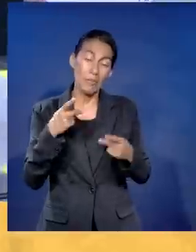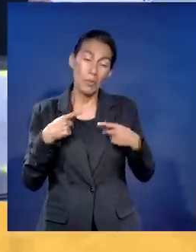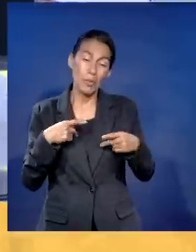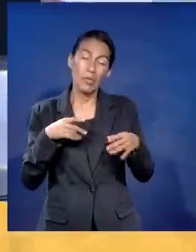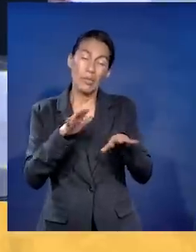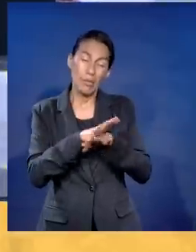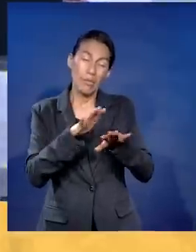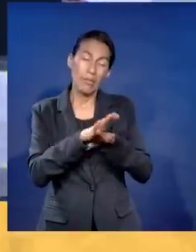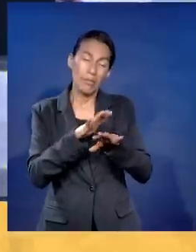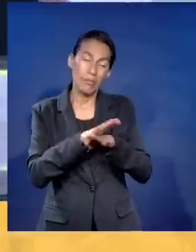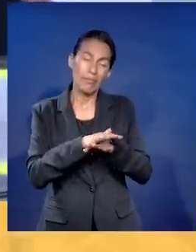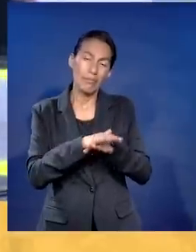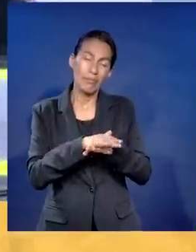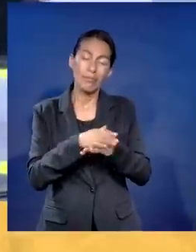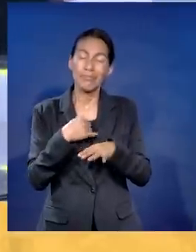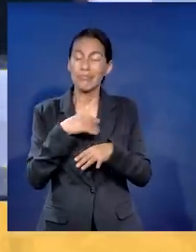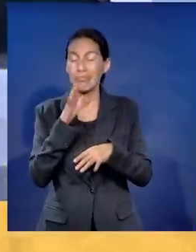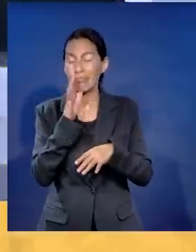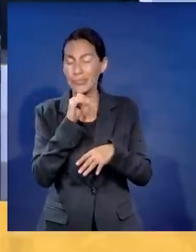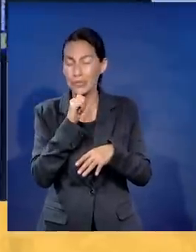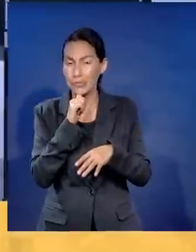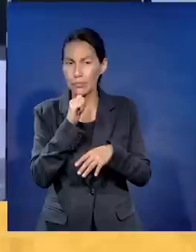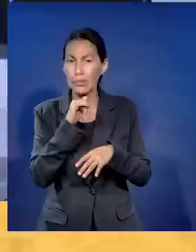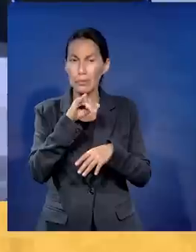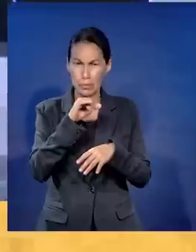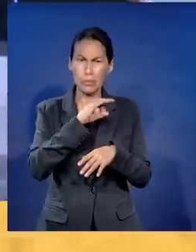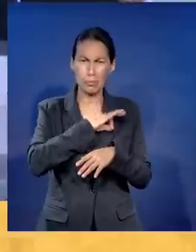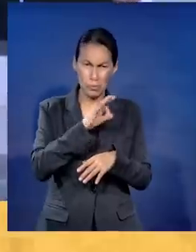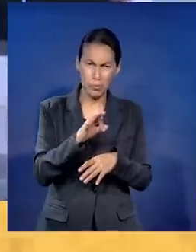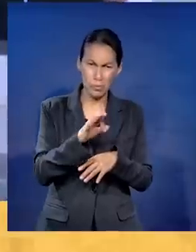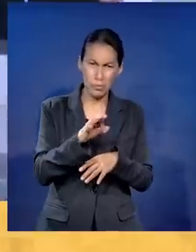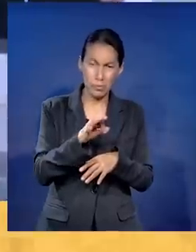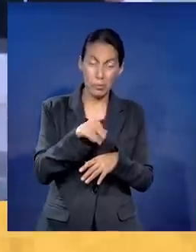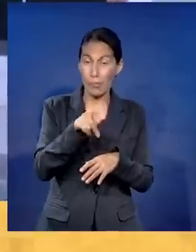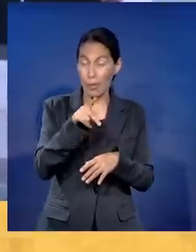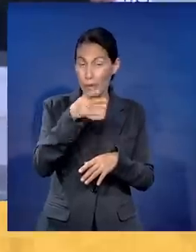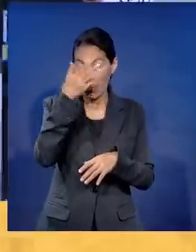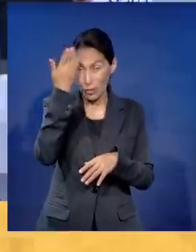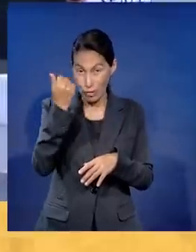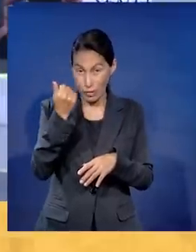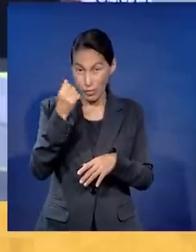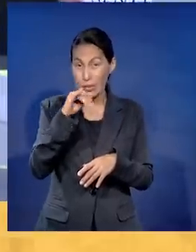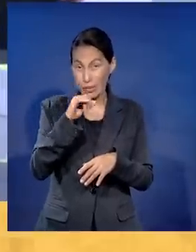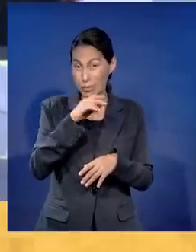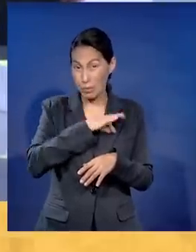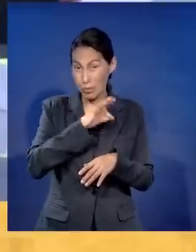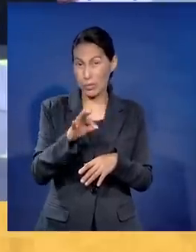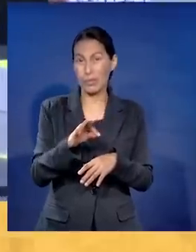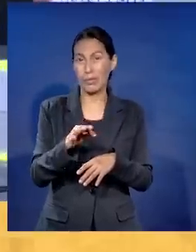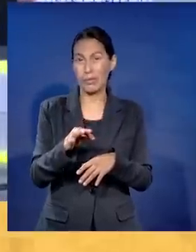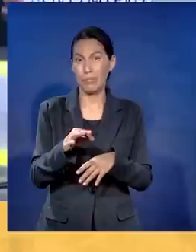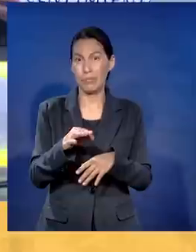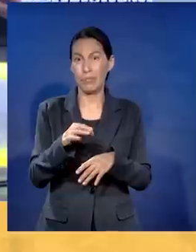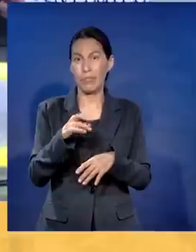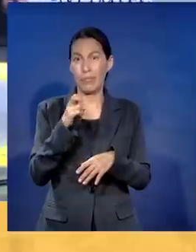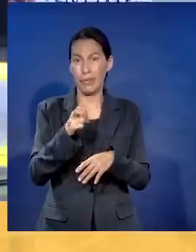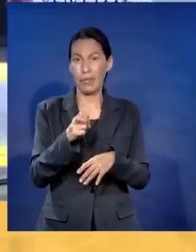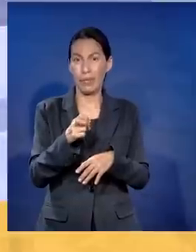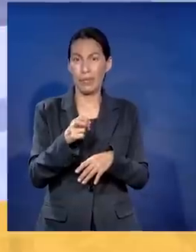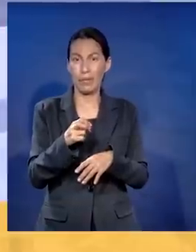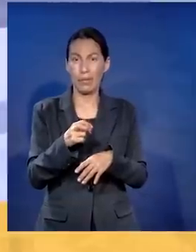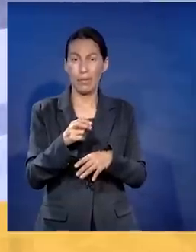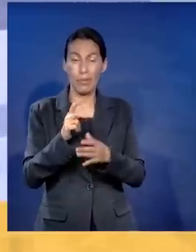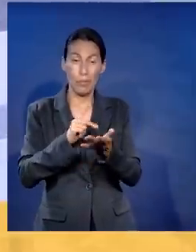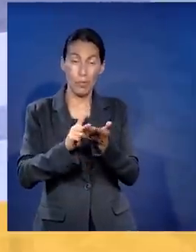cambia no puedo sí puede sí puede pero no sabe que puede porque lo que ocurre es